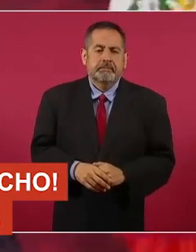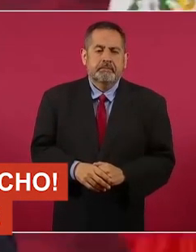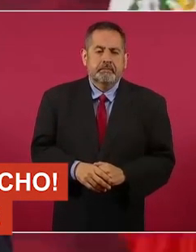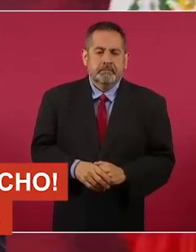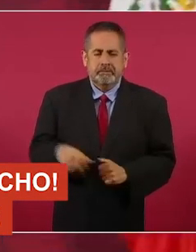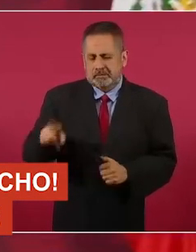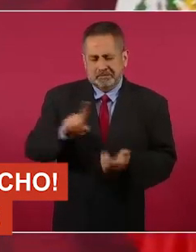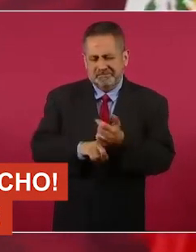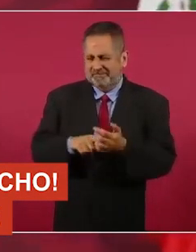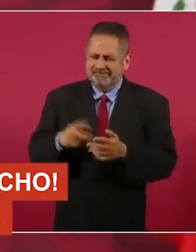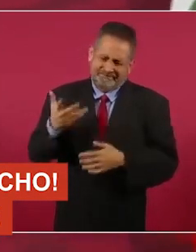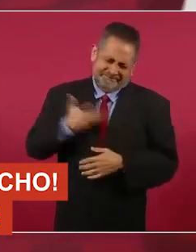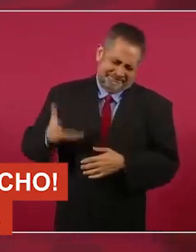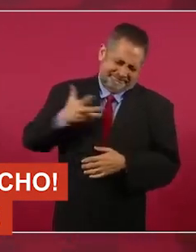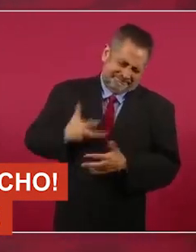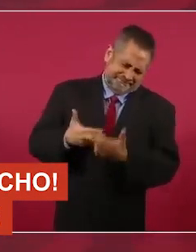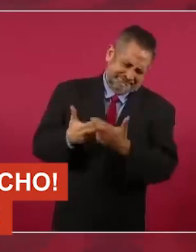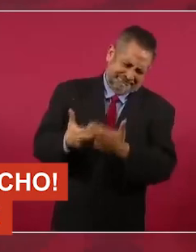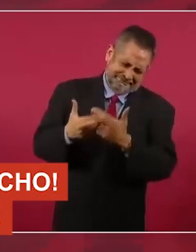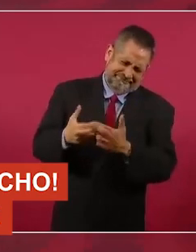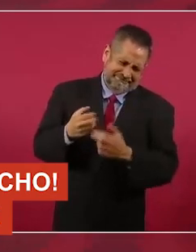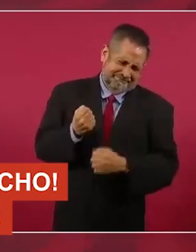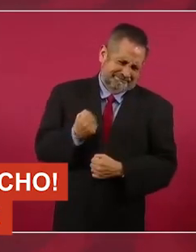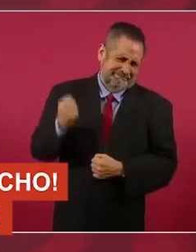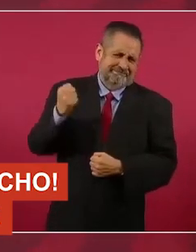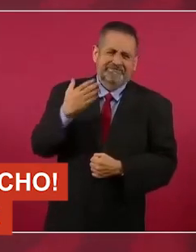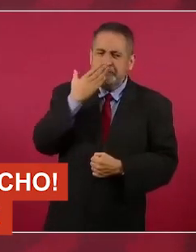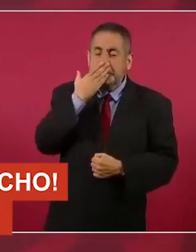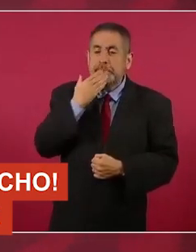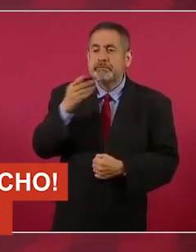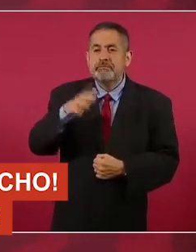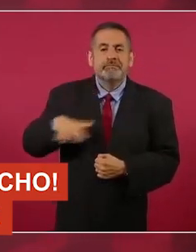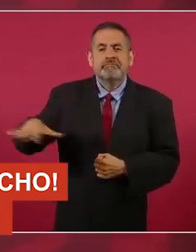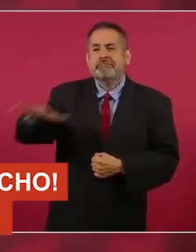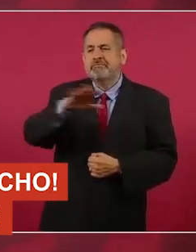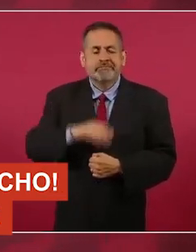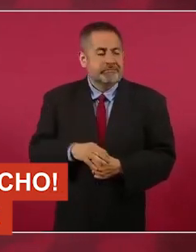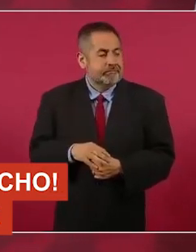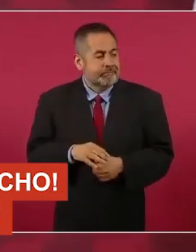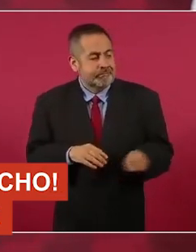Es mucho pueblo para tan